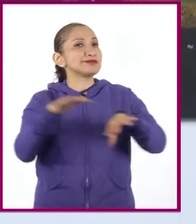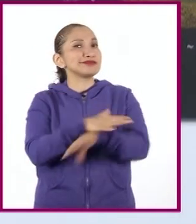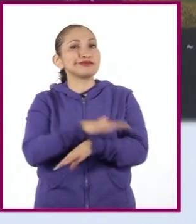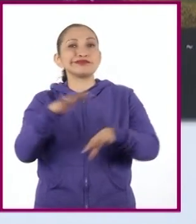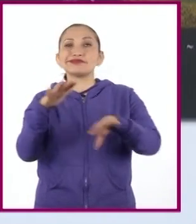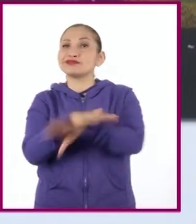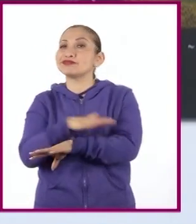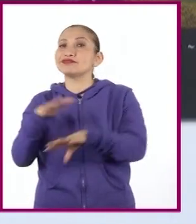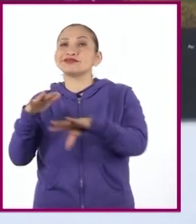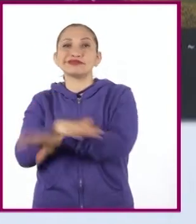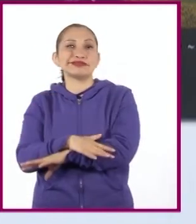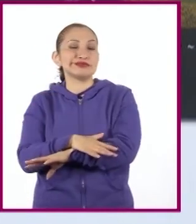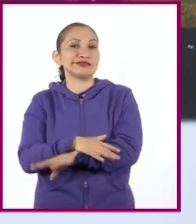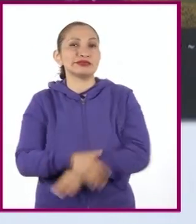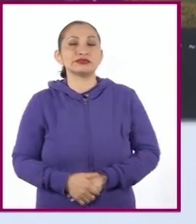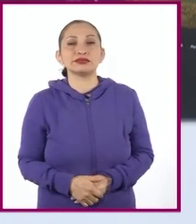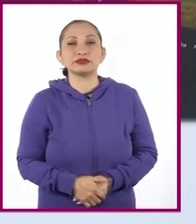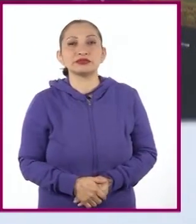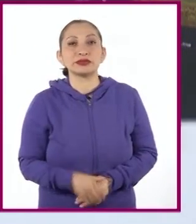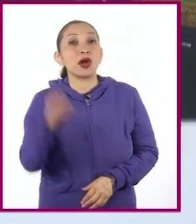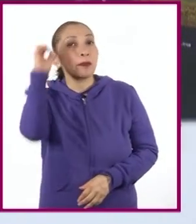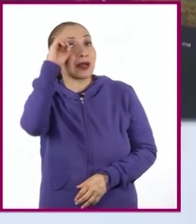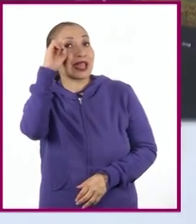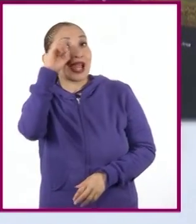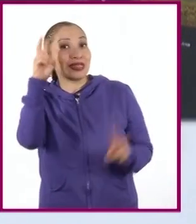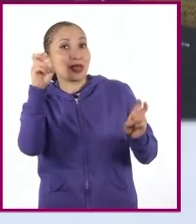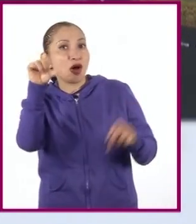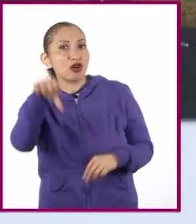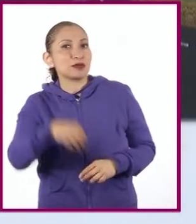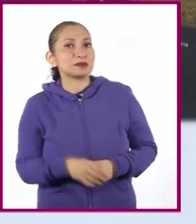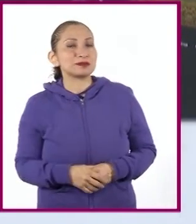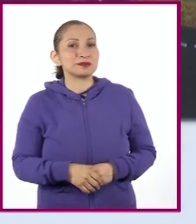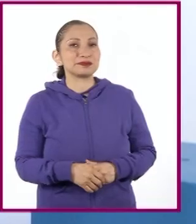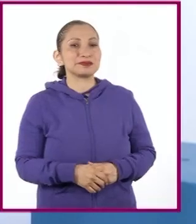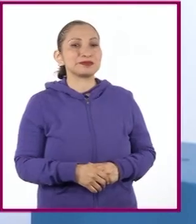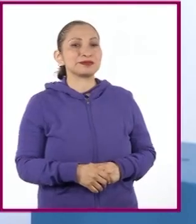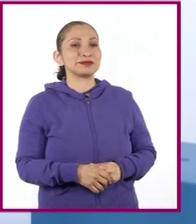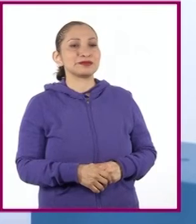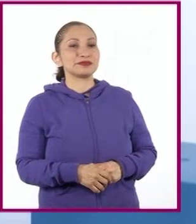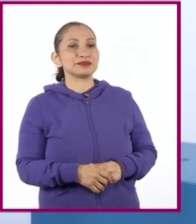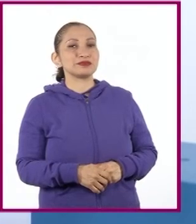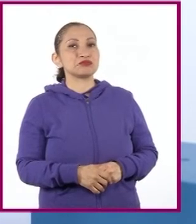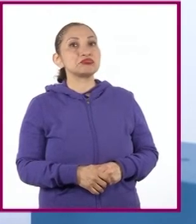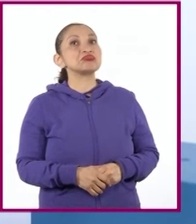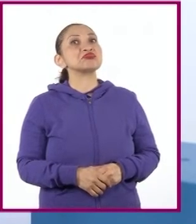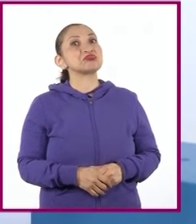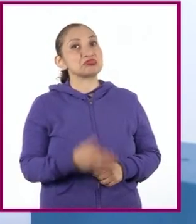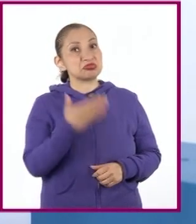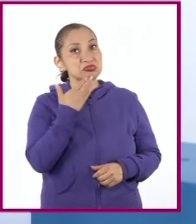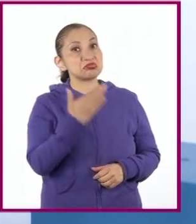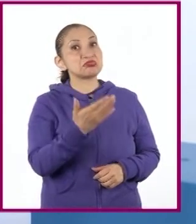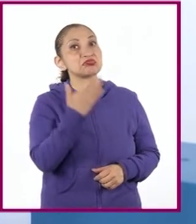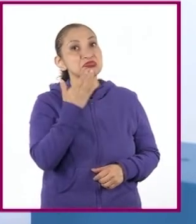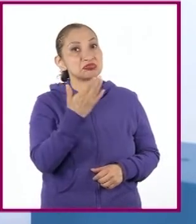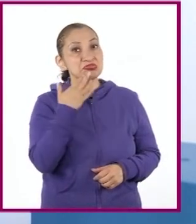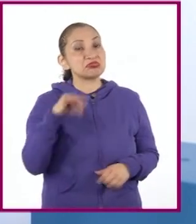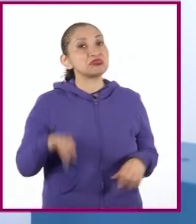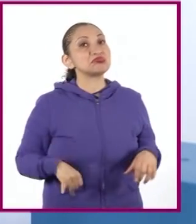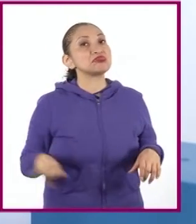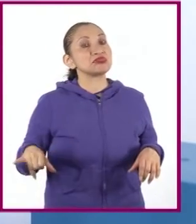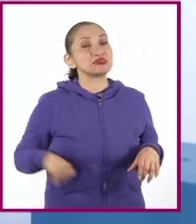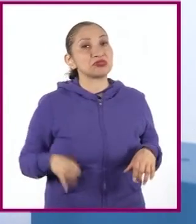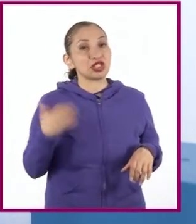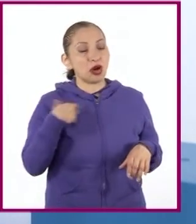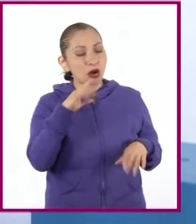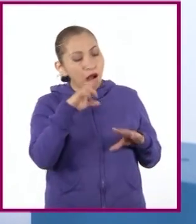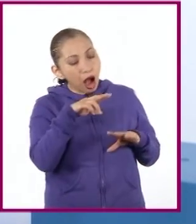constante cambio. ¿Qué te pareció el tema del día de hoy, Enrique? Muy interesante. Ahora sí me